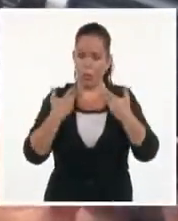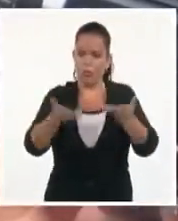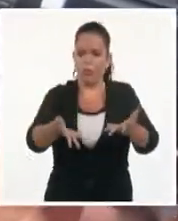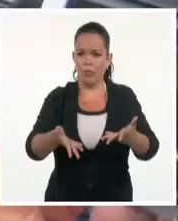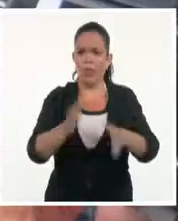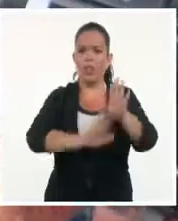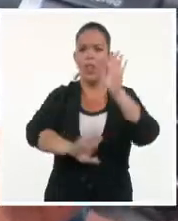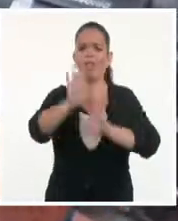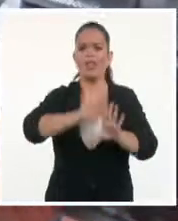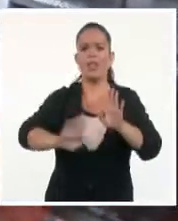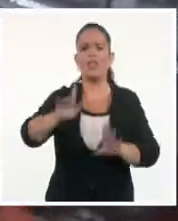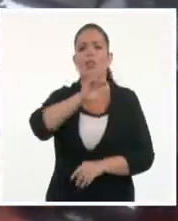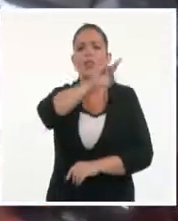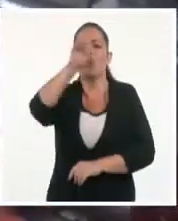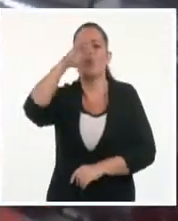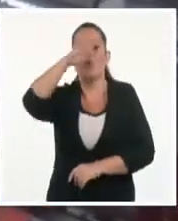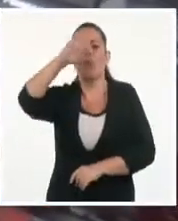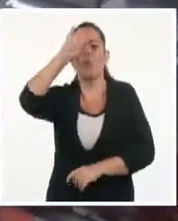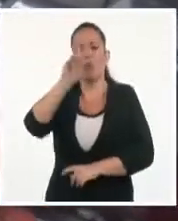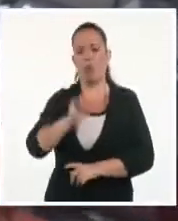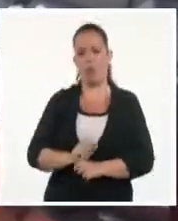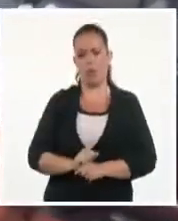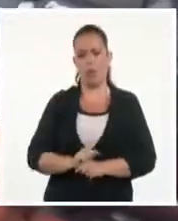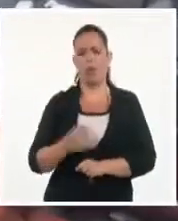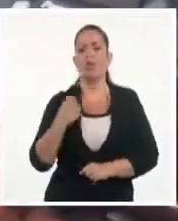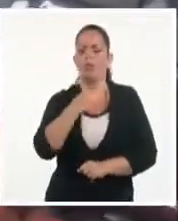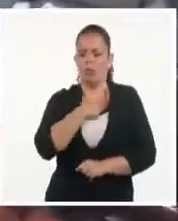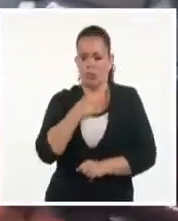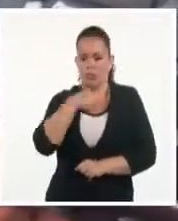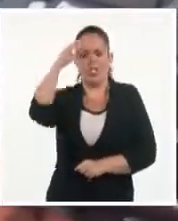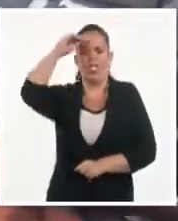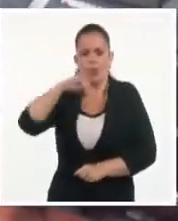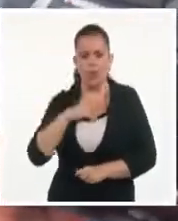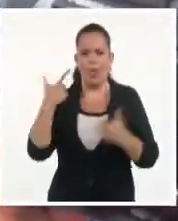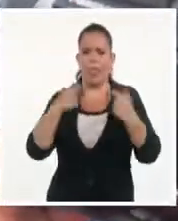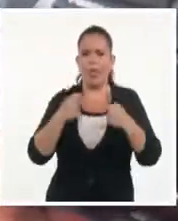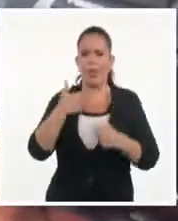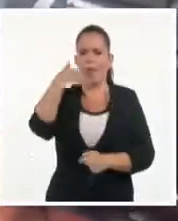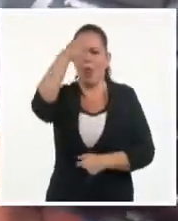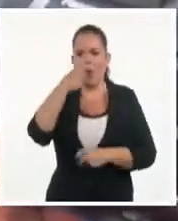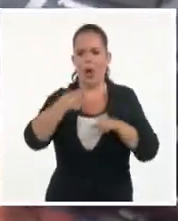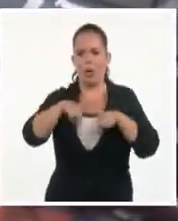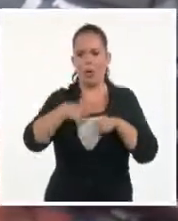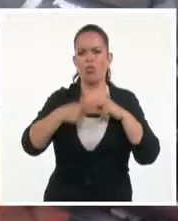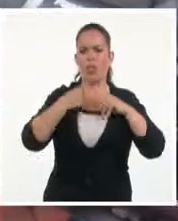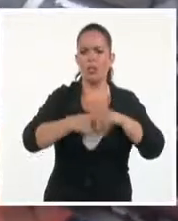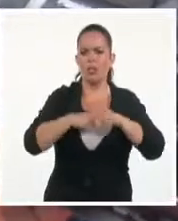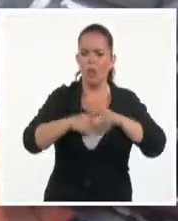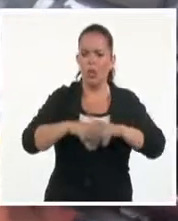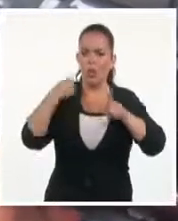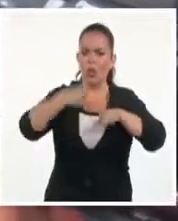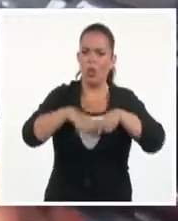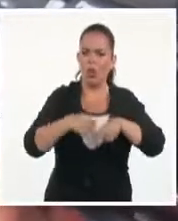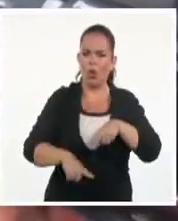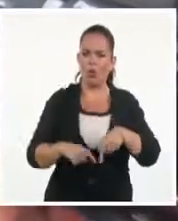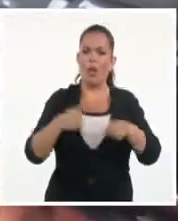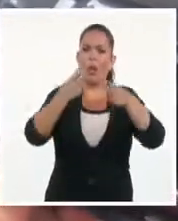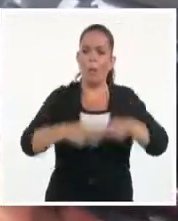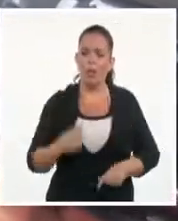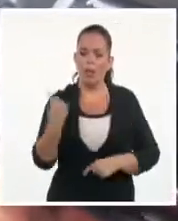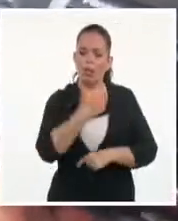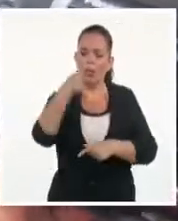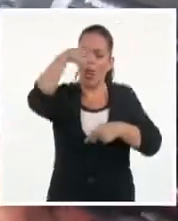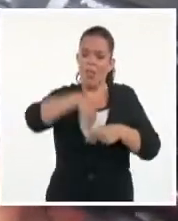nosotros estamos convencidos de que tenemos que perfeccionar cosas, de que tenemos que mejorar cosas, pero sabemos que lo podemos hacer y lo podemos hacer con los